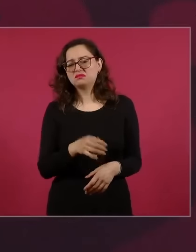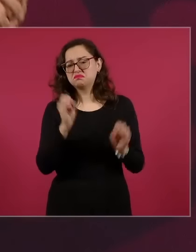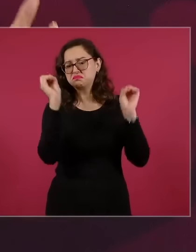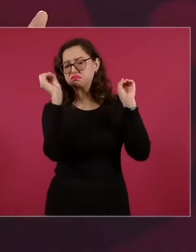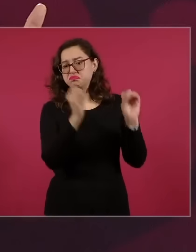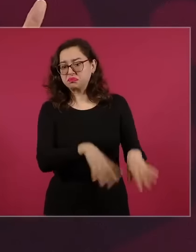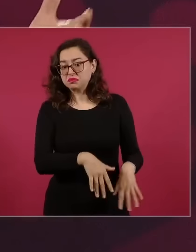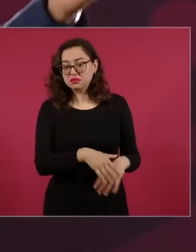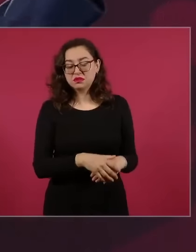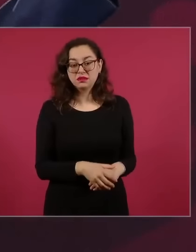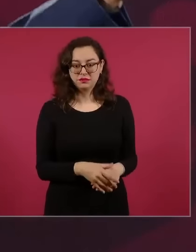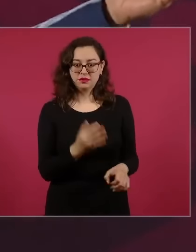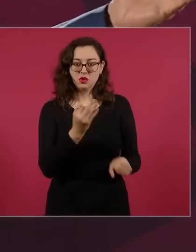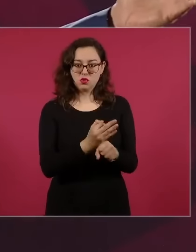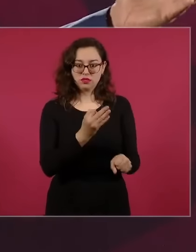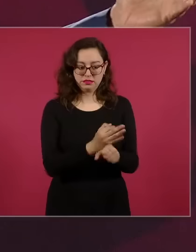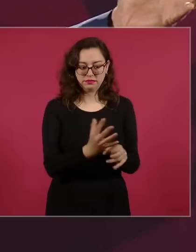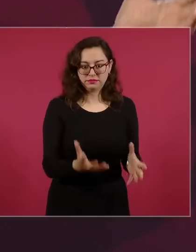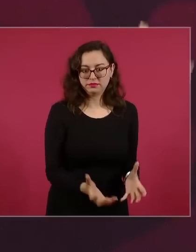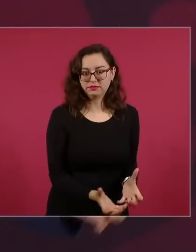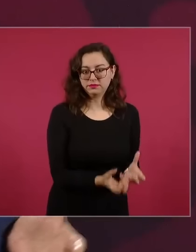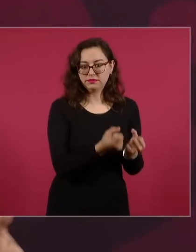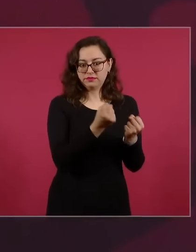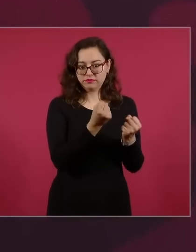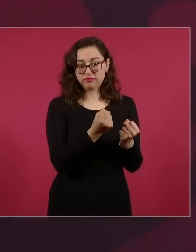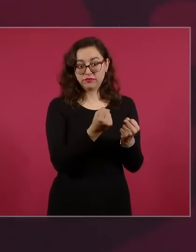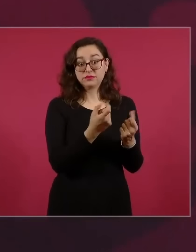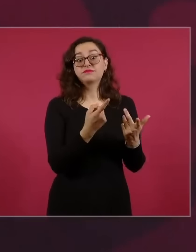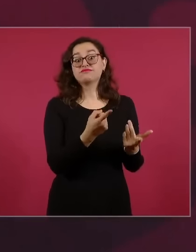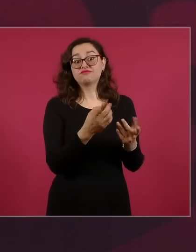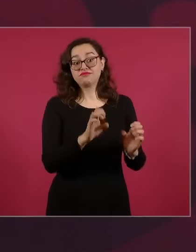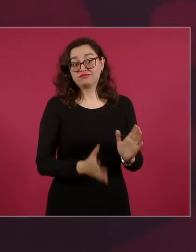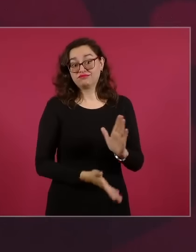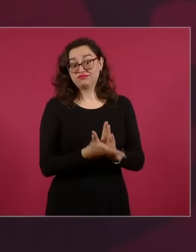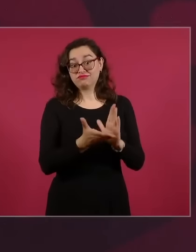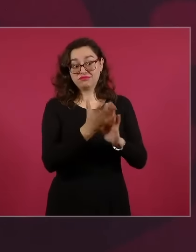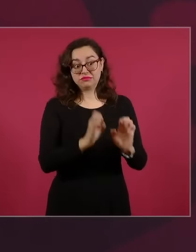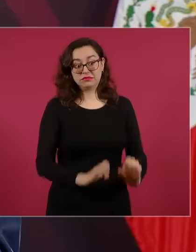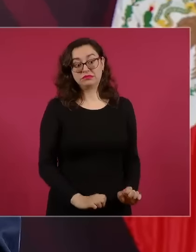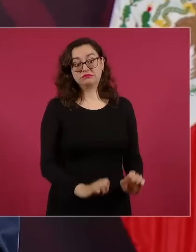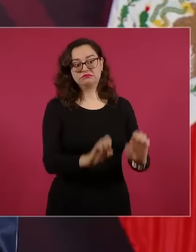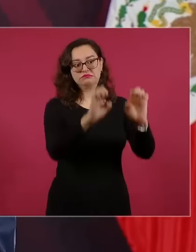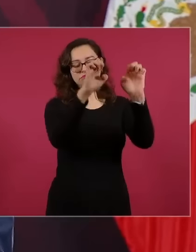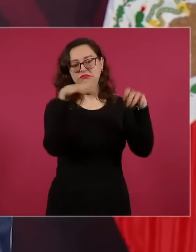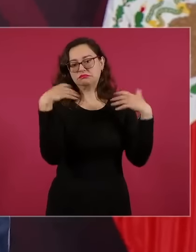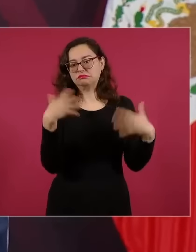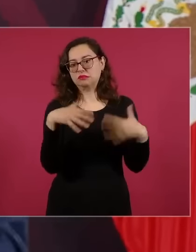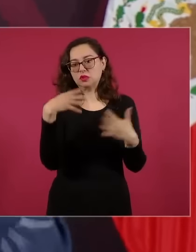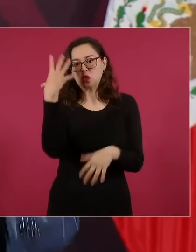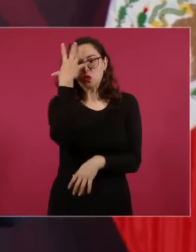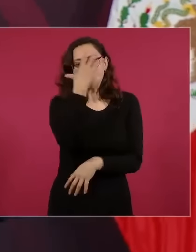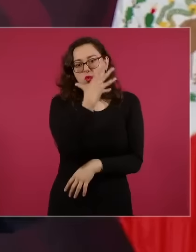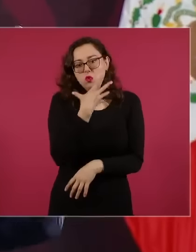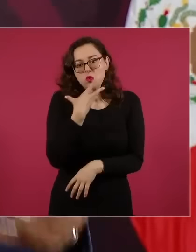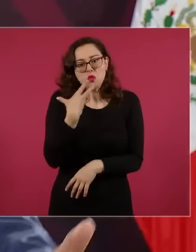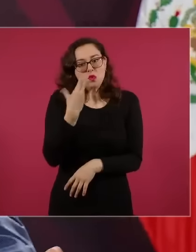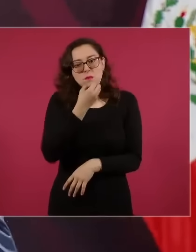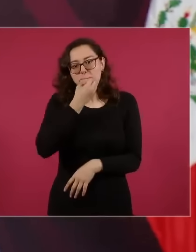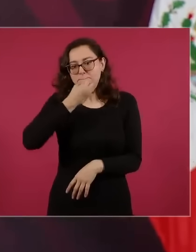está rescatando. Entonces va a tener un edificio muy bello, muy digno, y va a tener